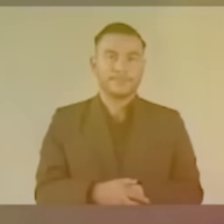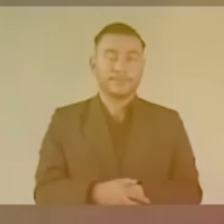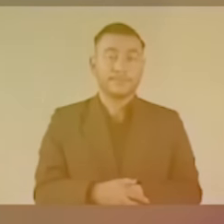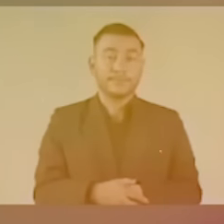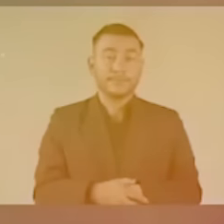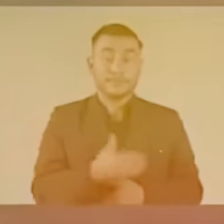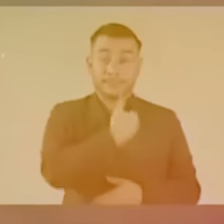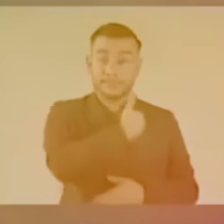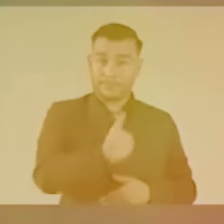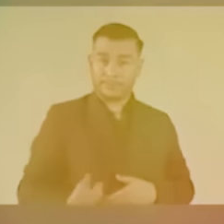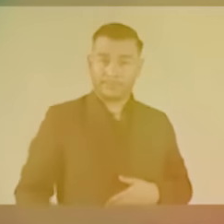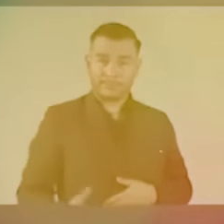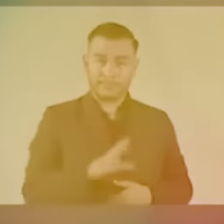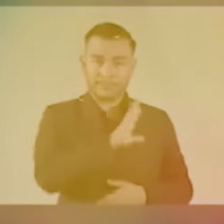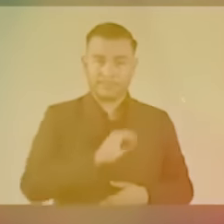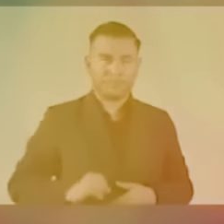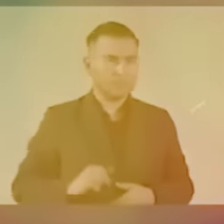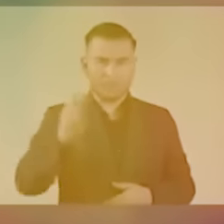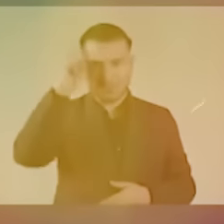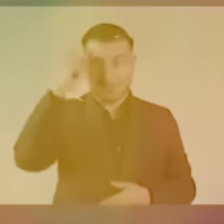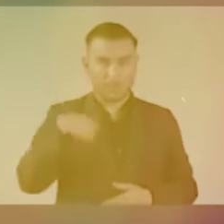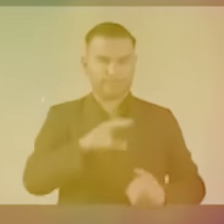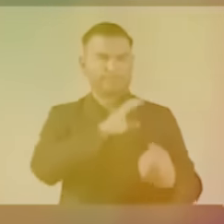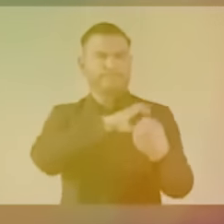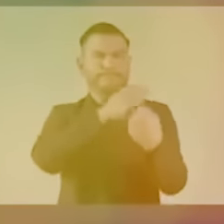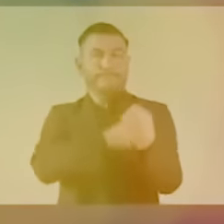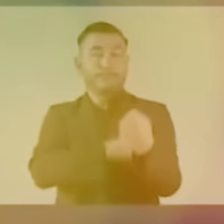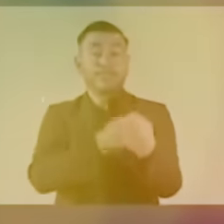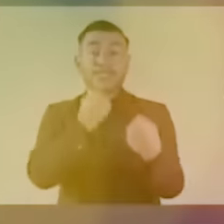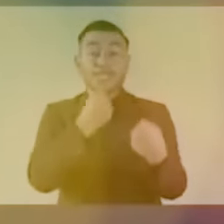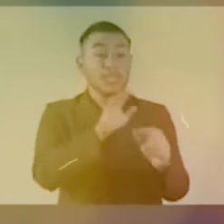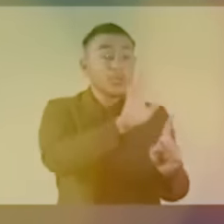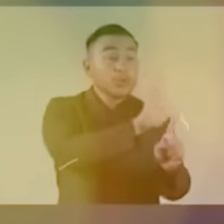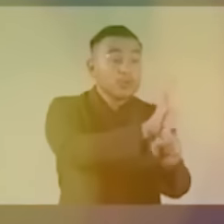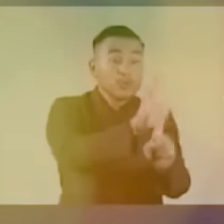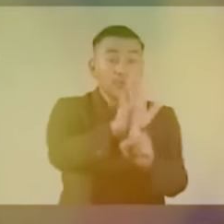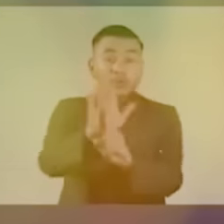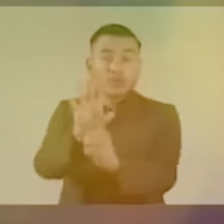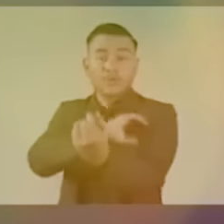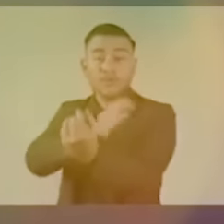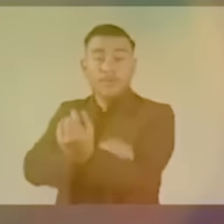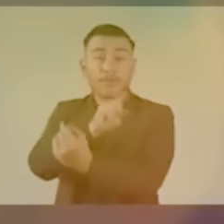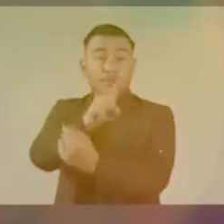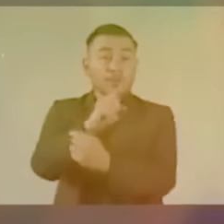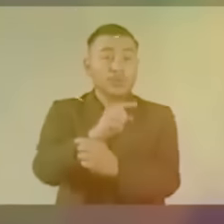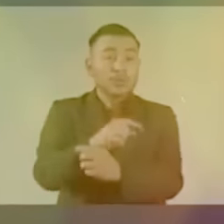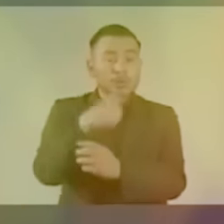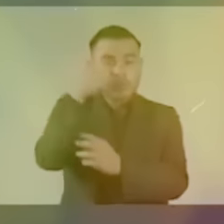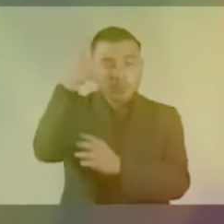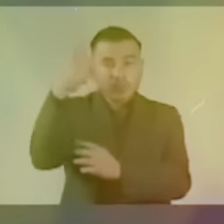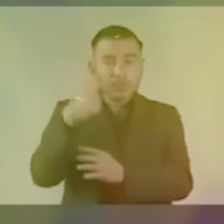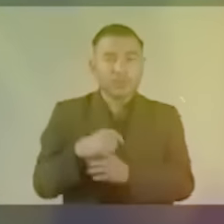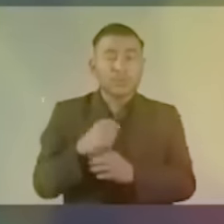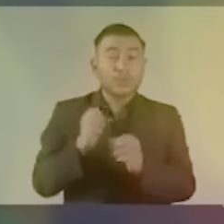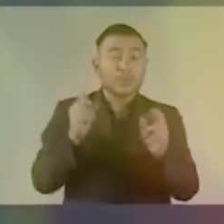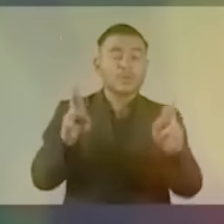Ser presidente de la República no me da poder. El poder lo da cada una de las esperanzas que ustedes han puesto en mí y que